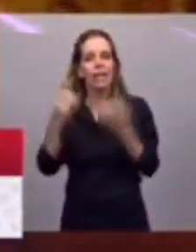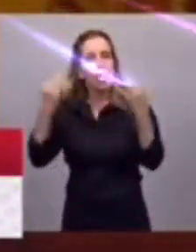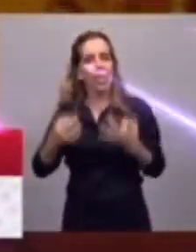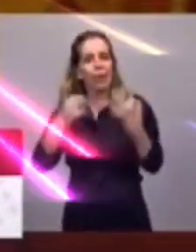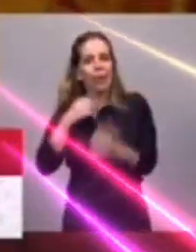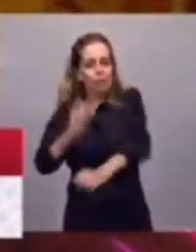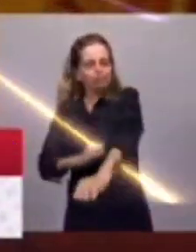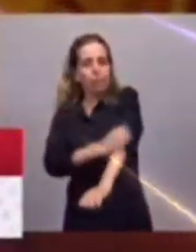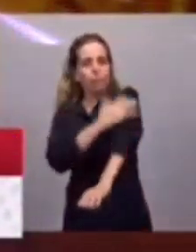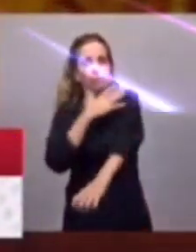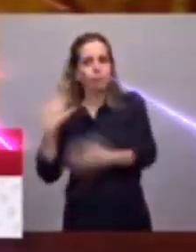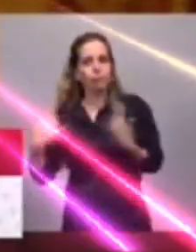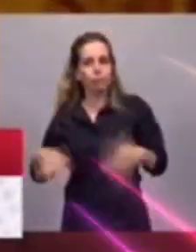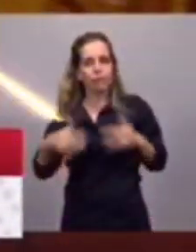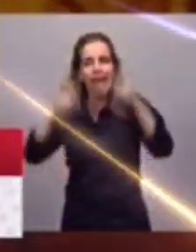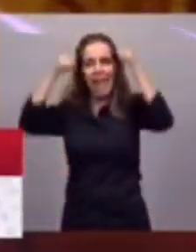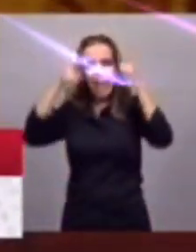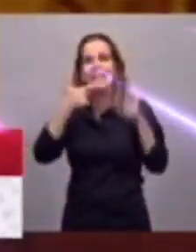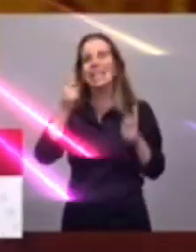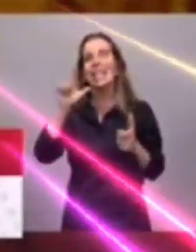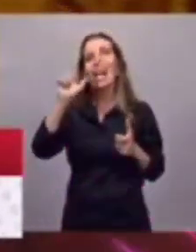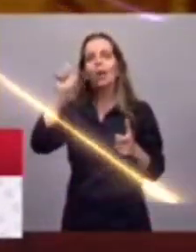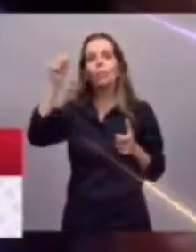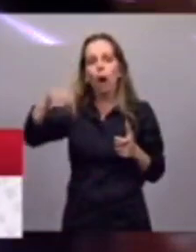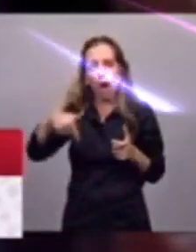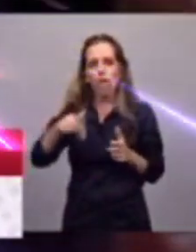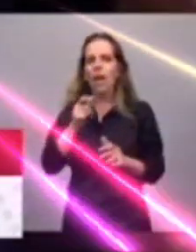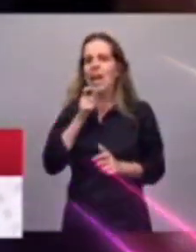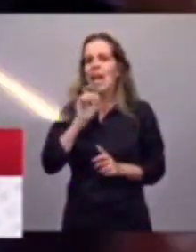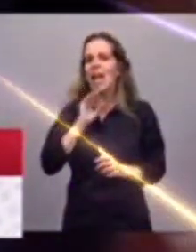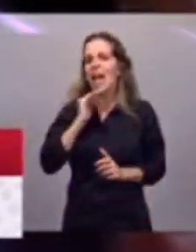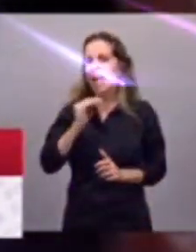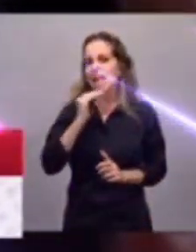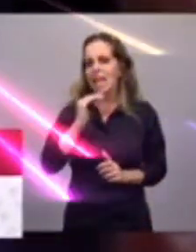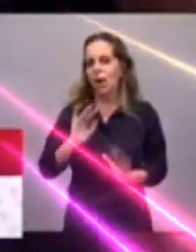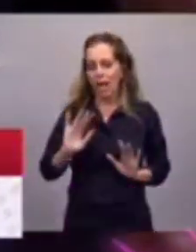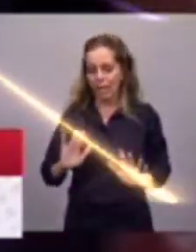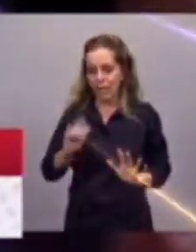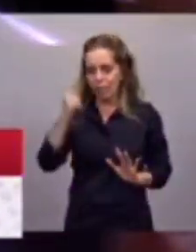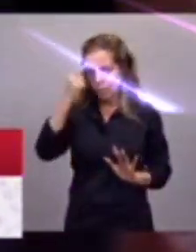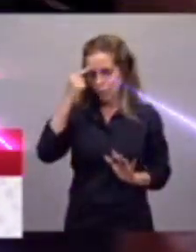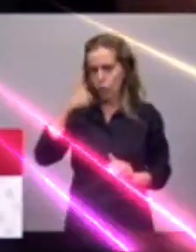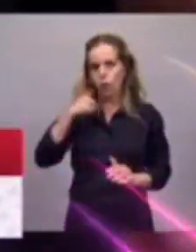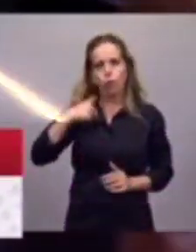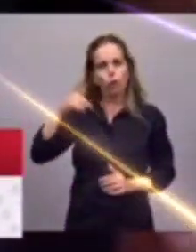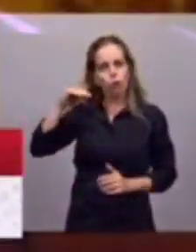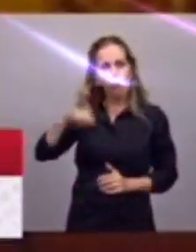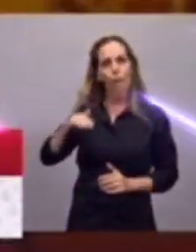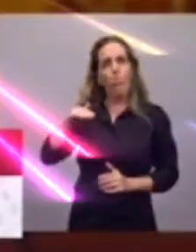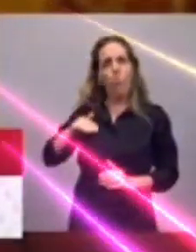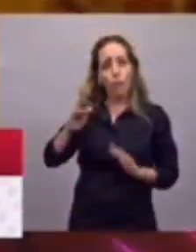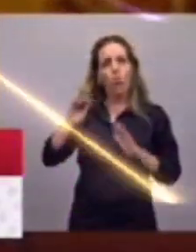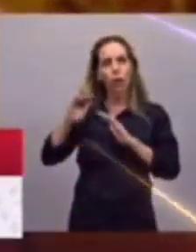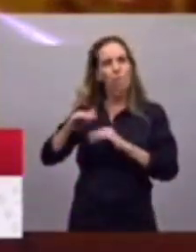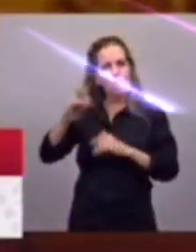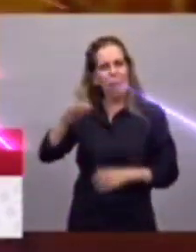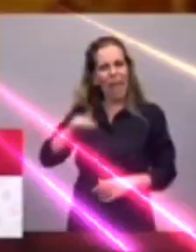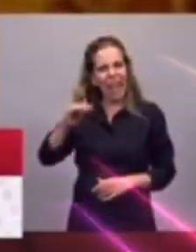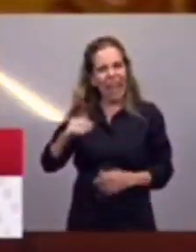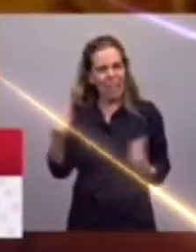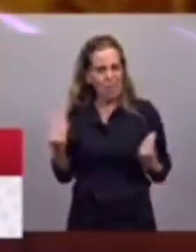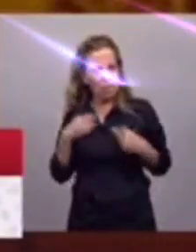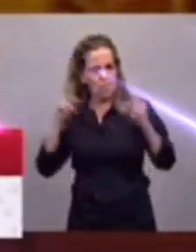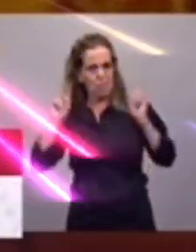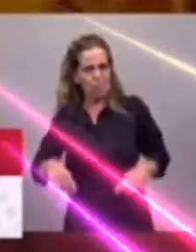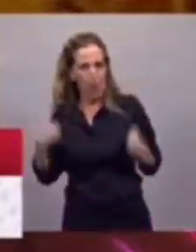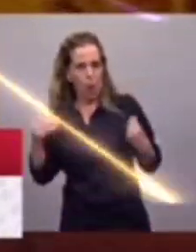de gallina. El rey Salomón dijo así: yo soy pequeño, no sé cómo